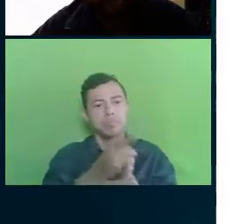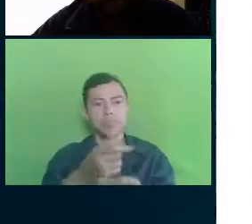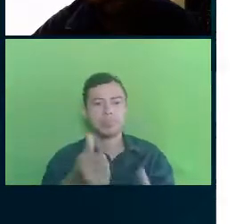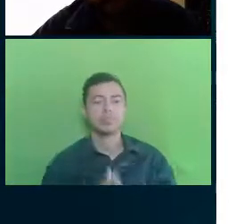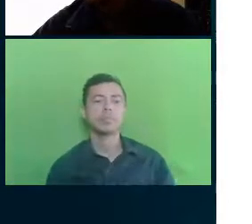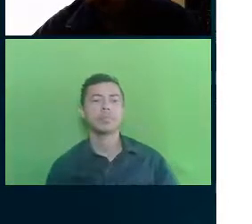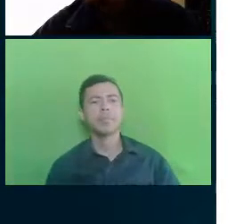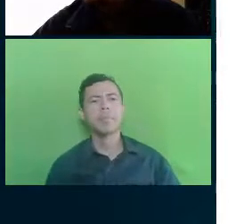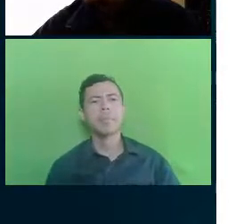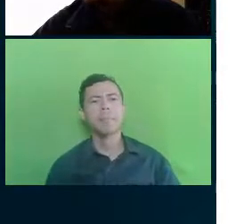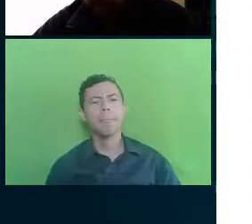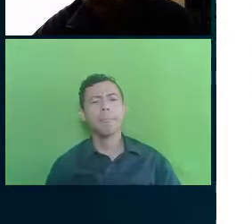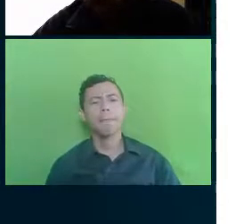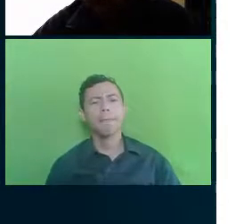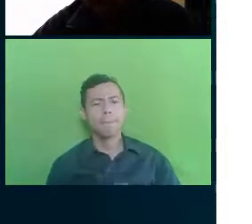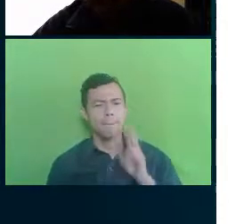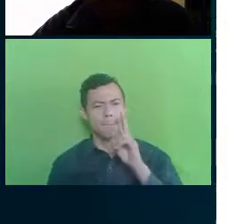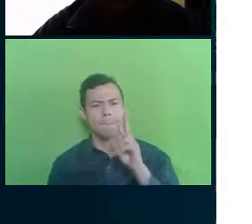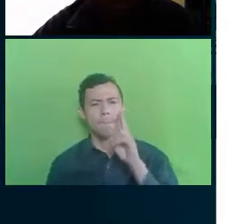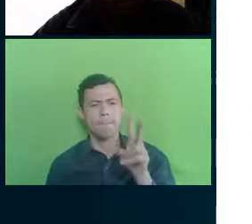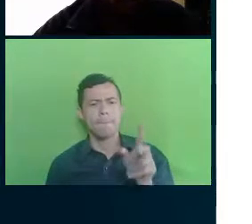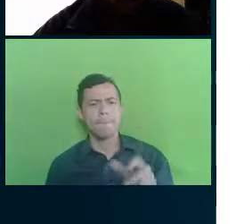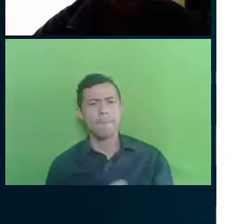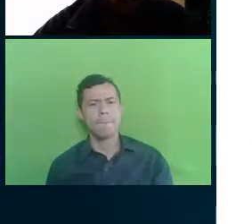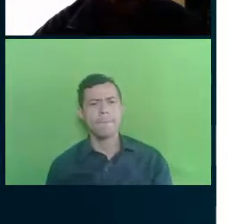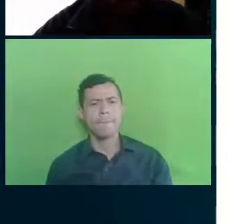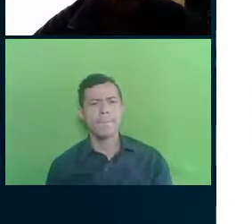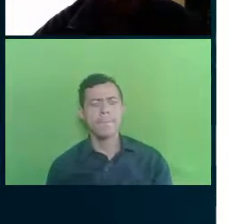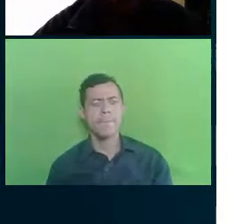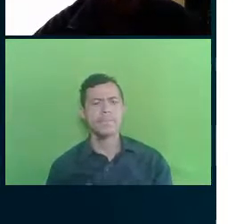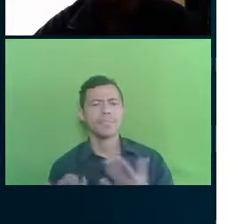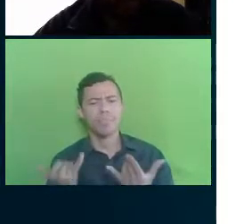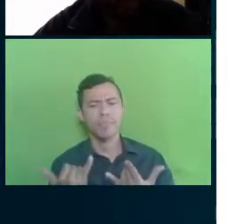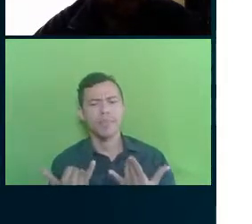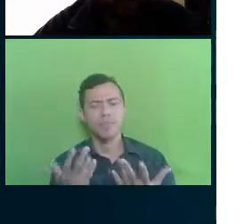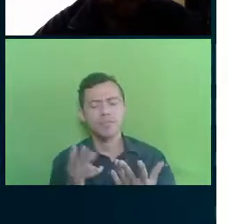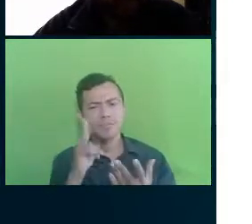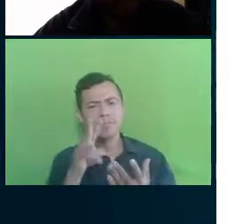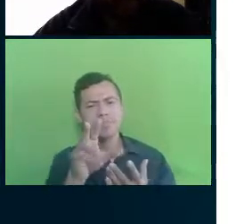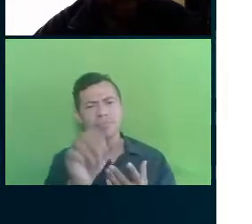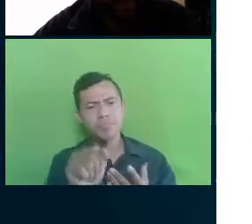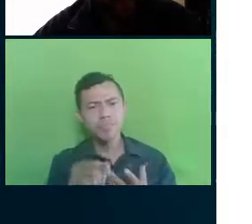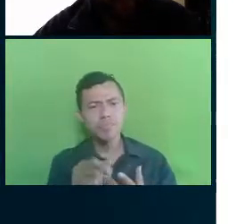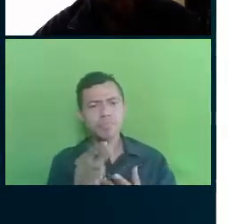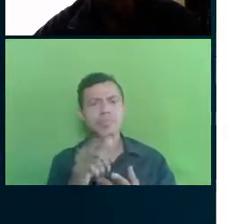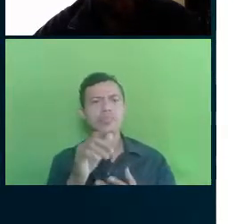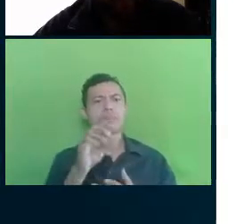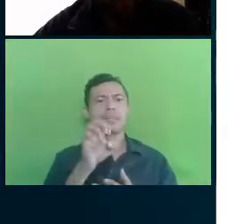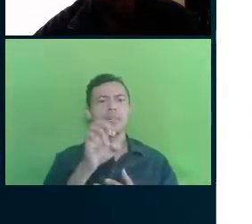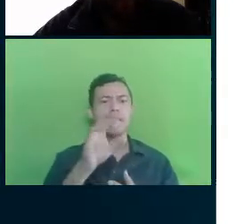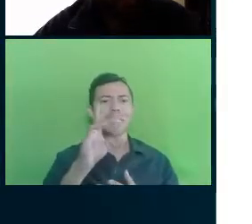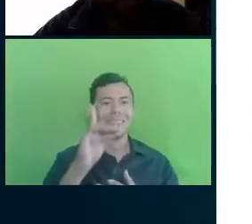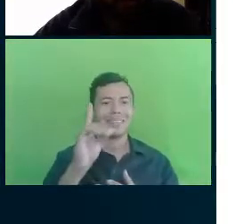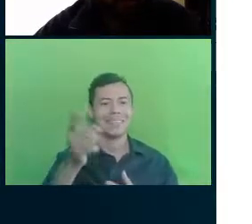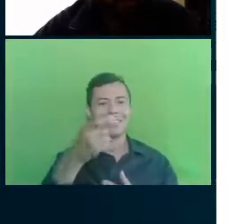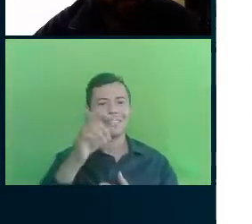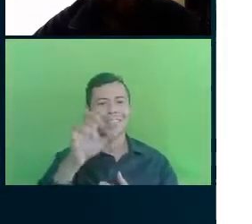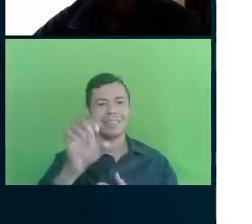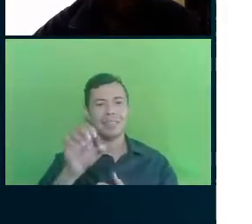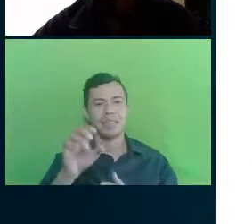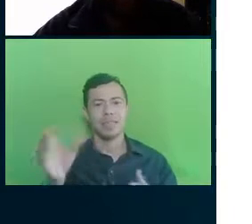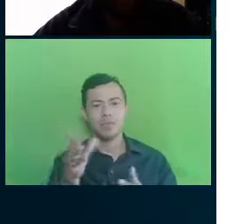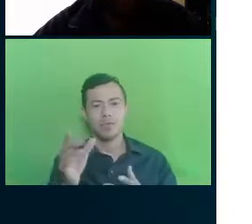También que estamos viendo como tendencia en el mundo, algo que se llama IoT Edge, el despliegue de algoritmos en el